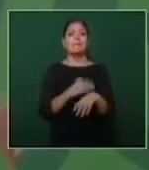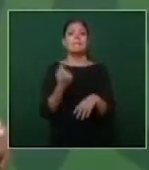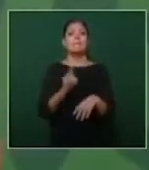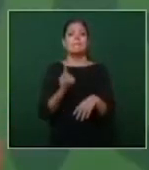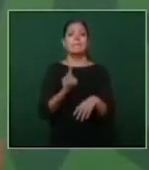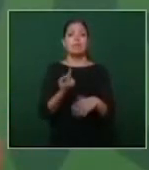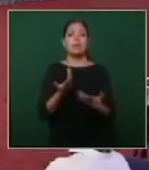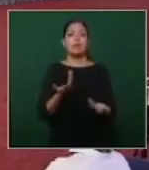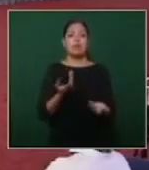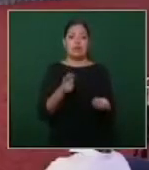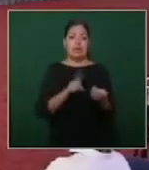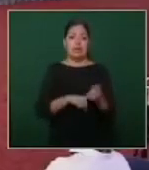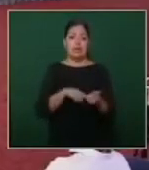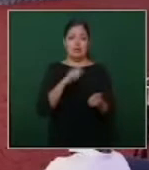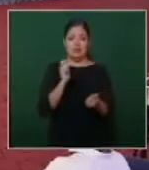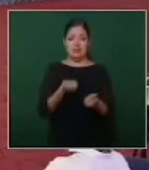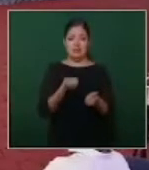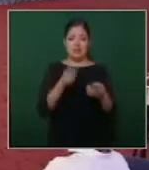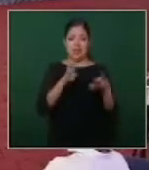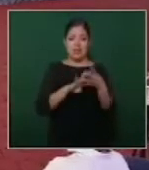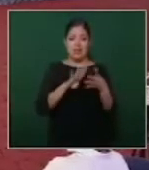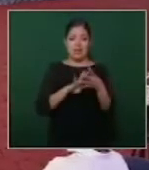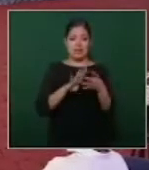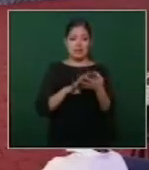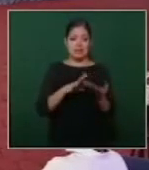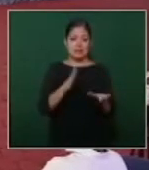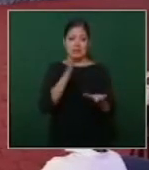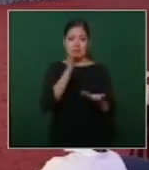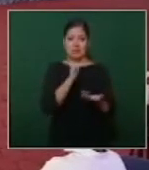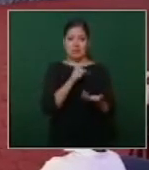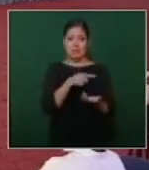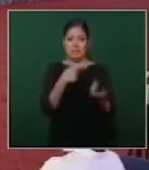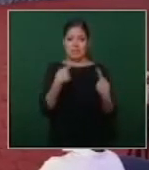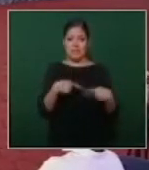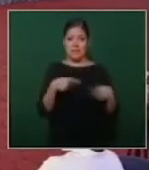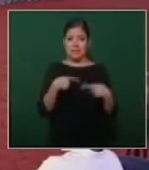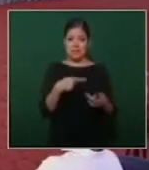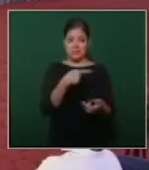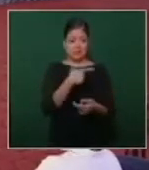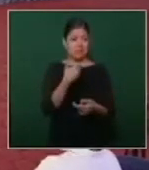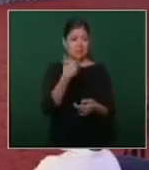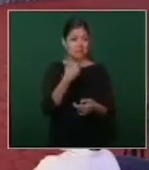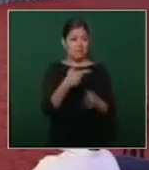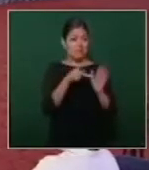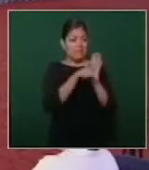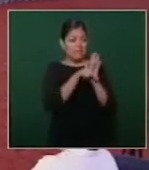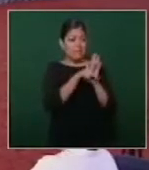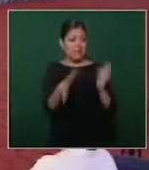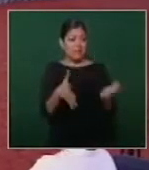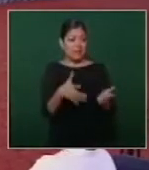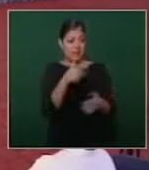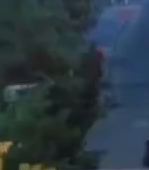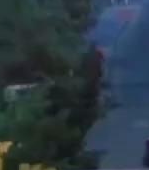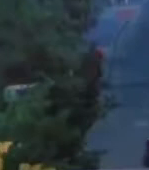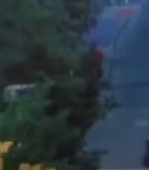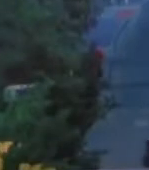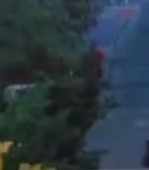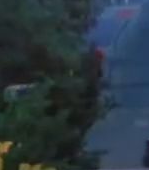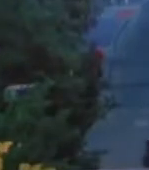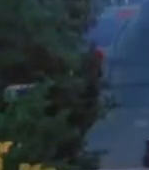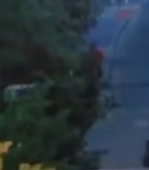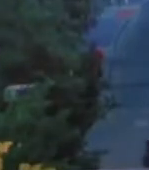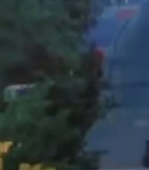defienden los intereses de los potentados para atender este conflicto. Lo que pretenden los proveedores de energía limpia en